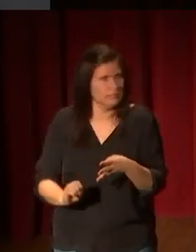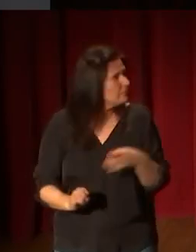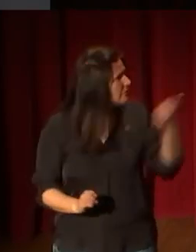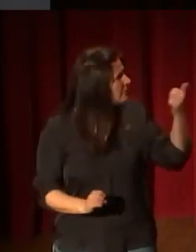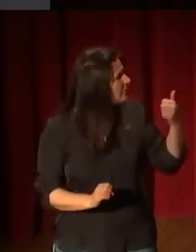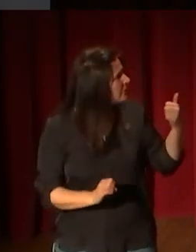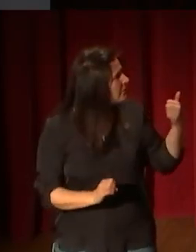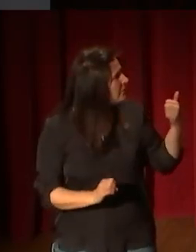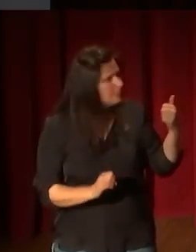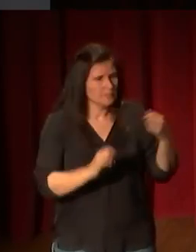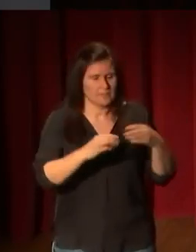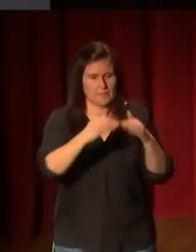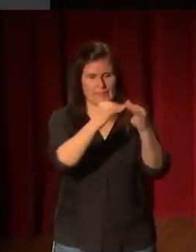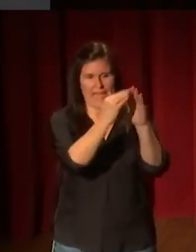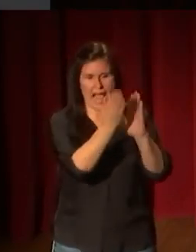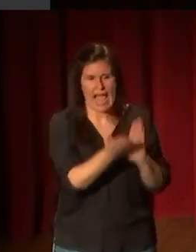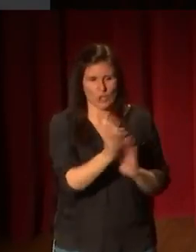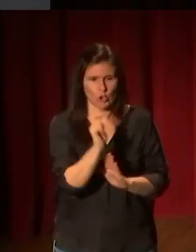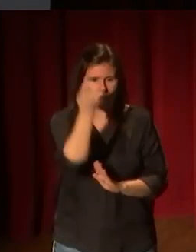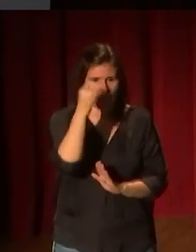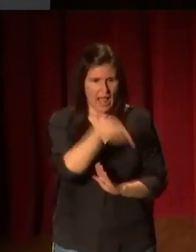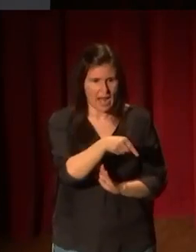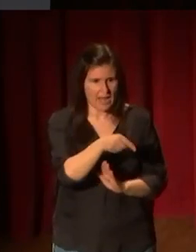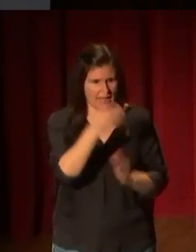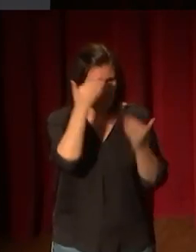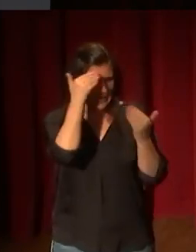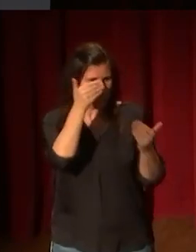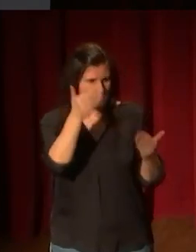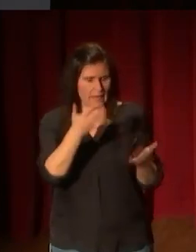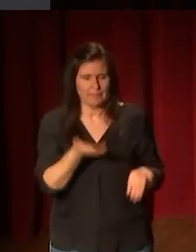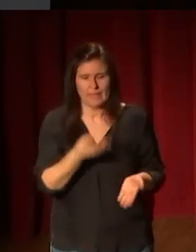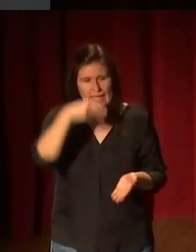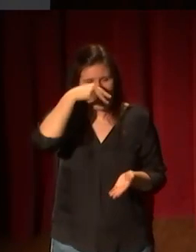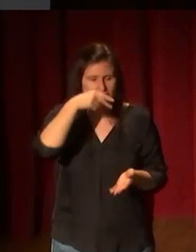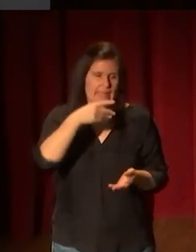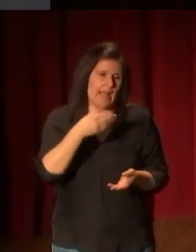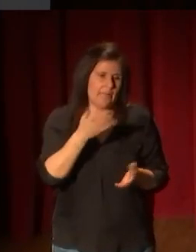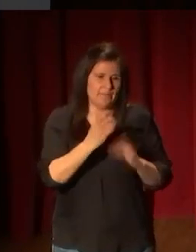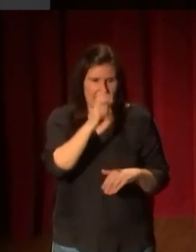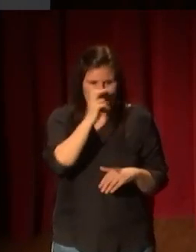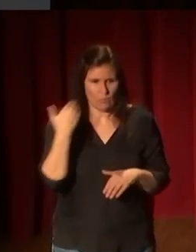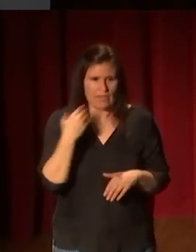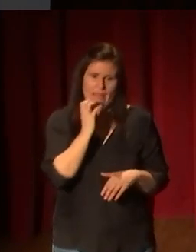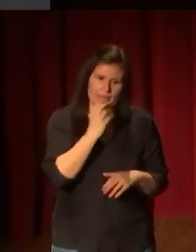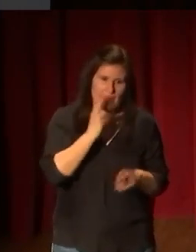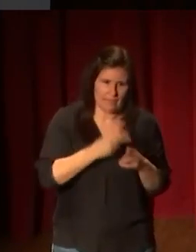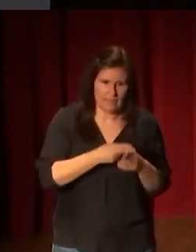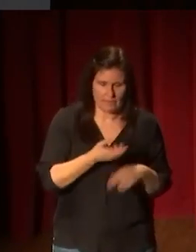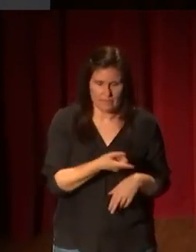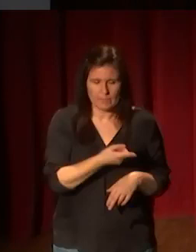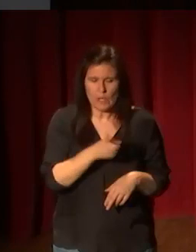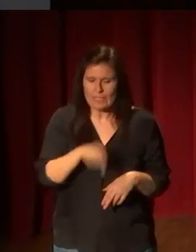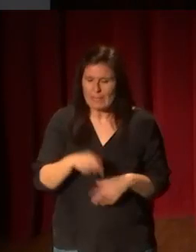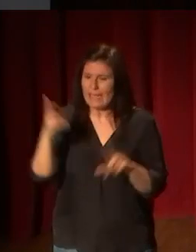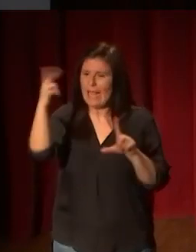simbolismo de este arco triunfal que rememora en la antigüedad clásica sino que también el pintor se